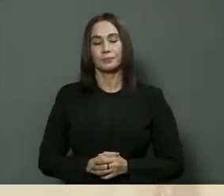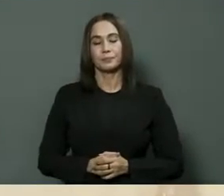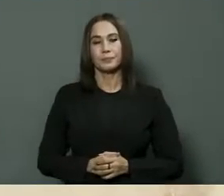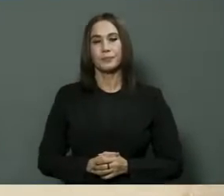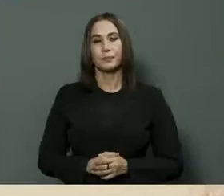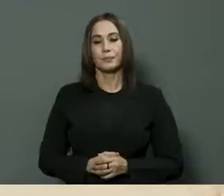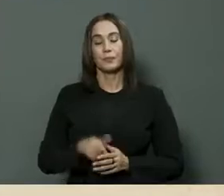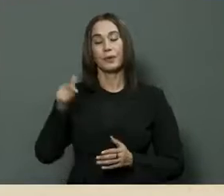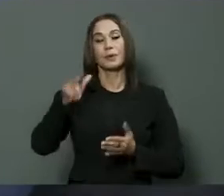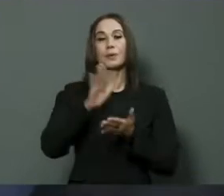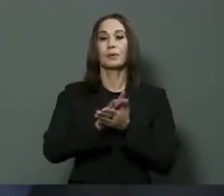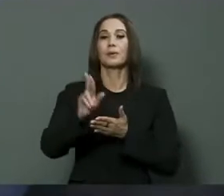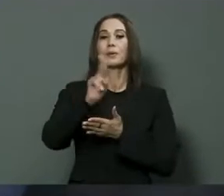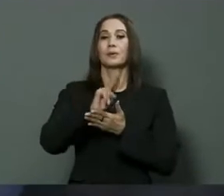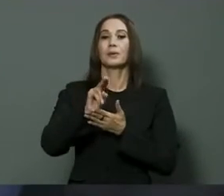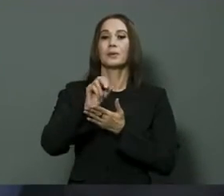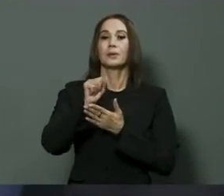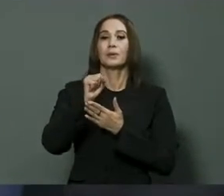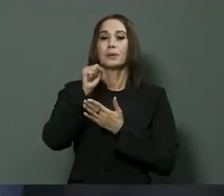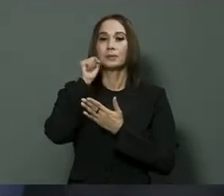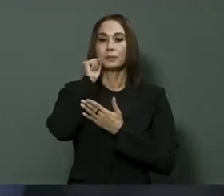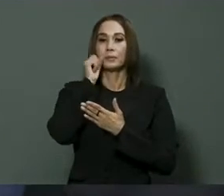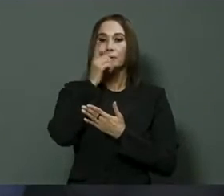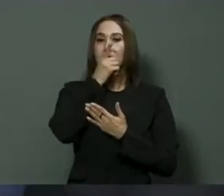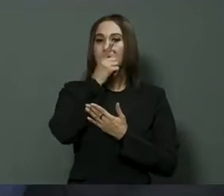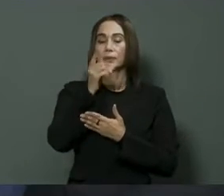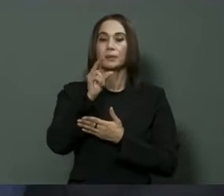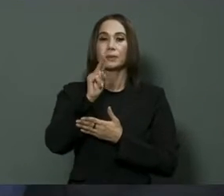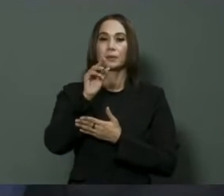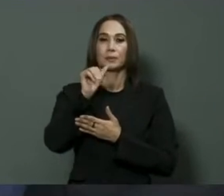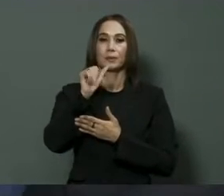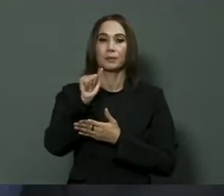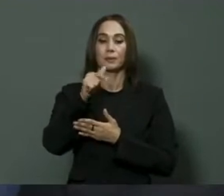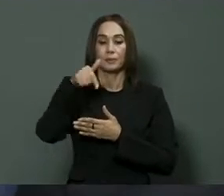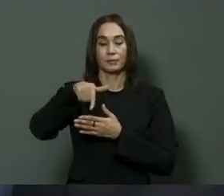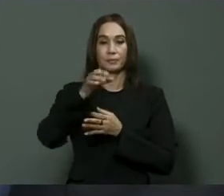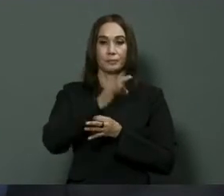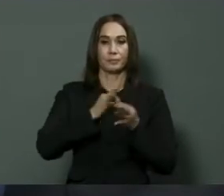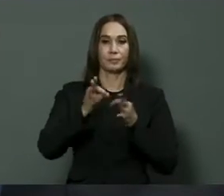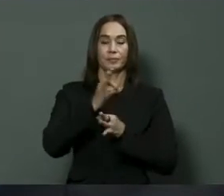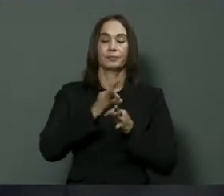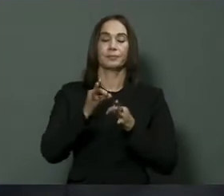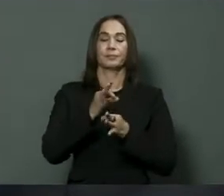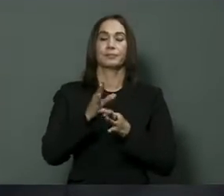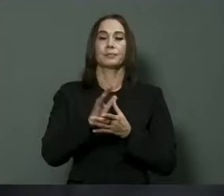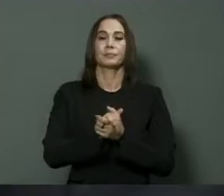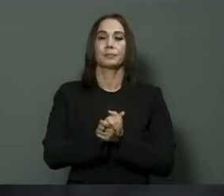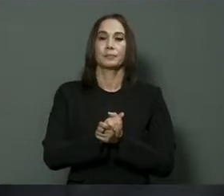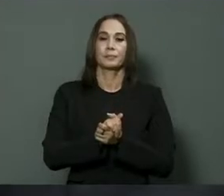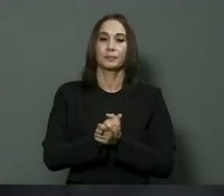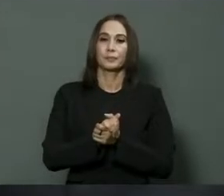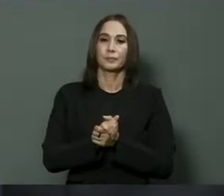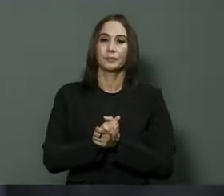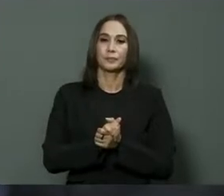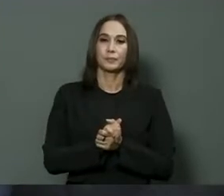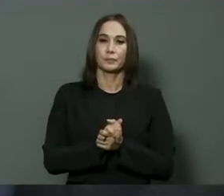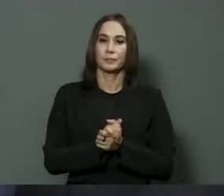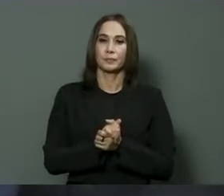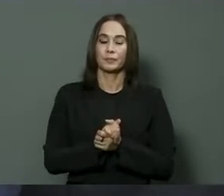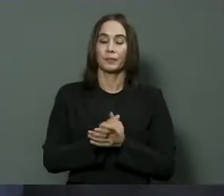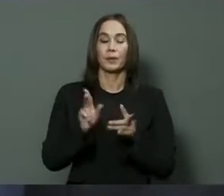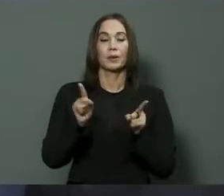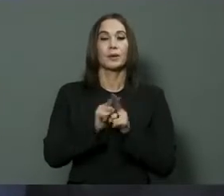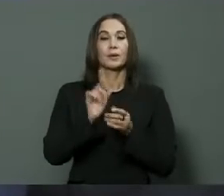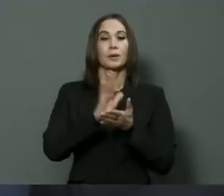La Universidad Autónoma de Santo Domingo, recinto San Francisco de Macorís, y